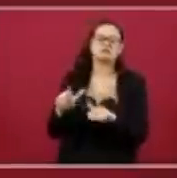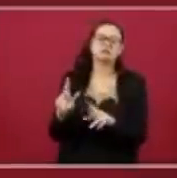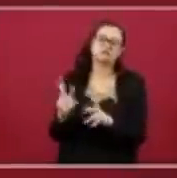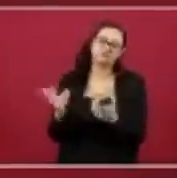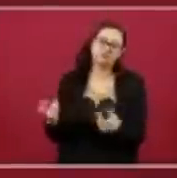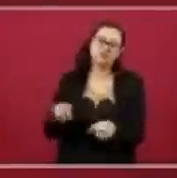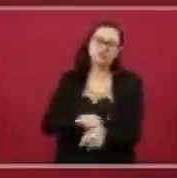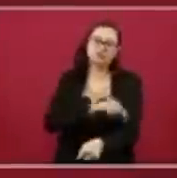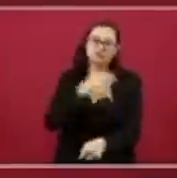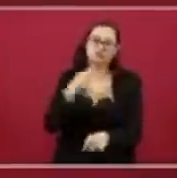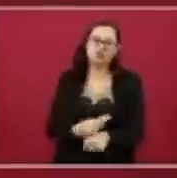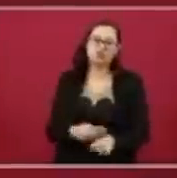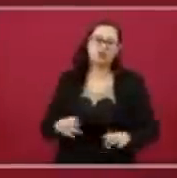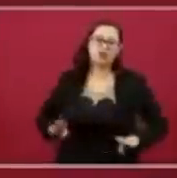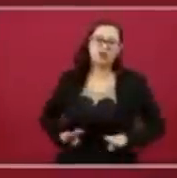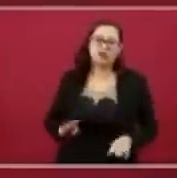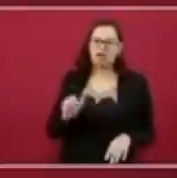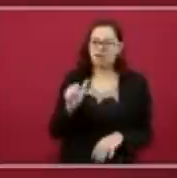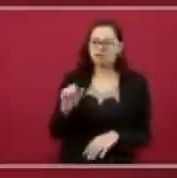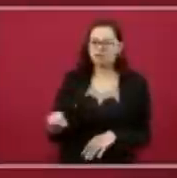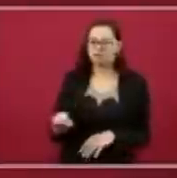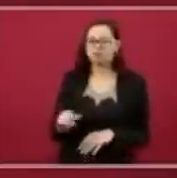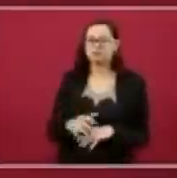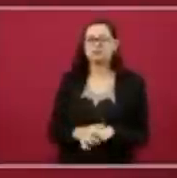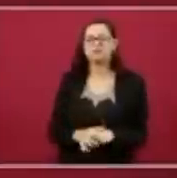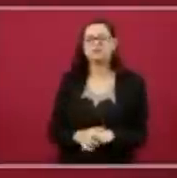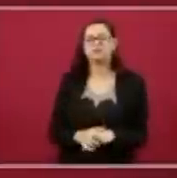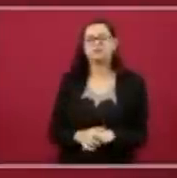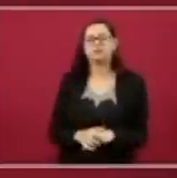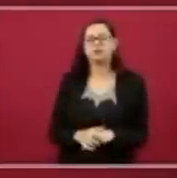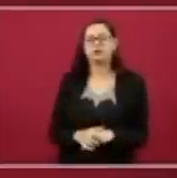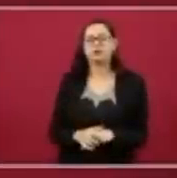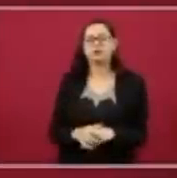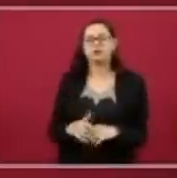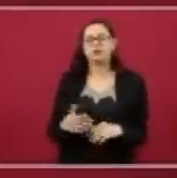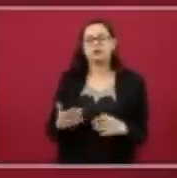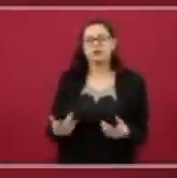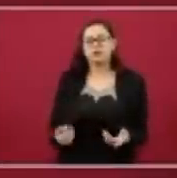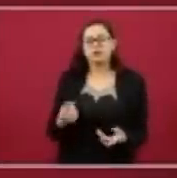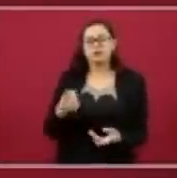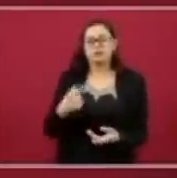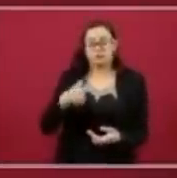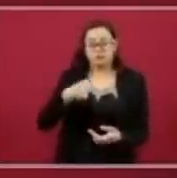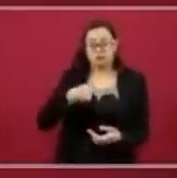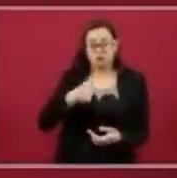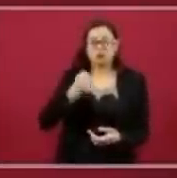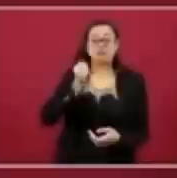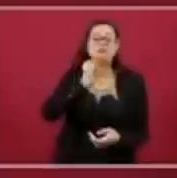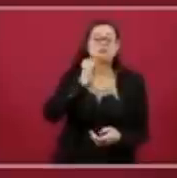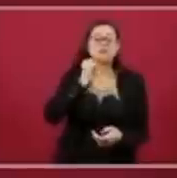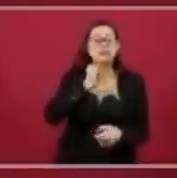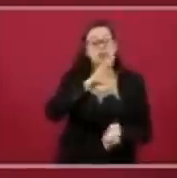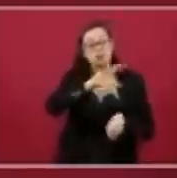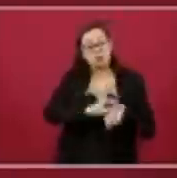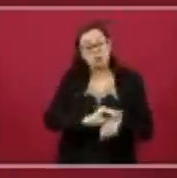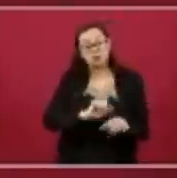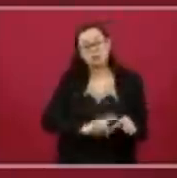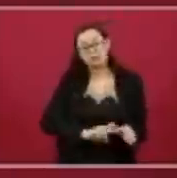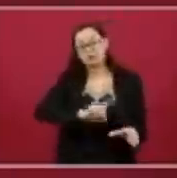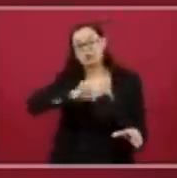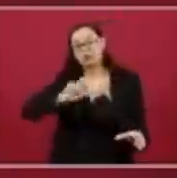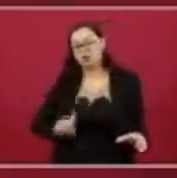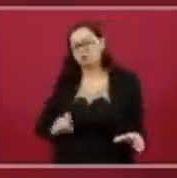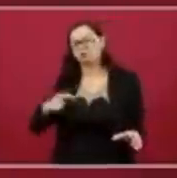precisamente a los notarios. Yo quiero decirles que antes de abandonar el Senado de la República, yo presenté